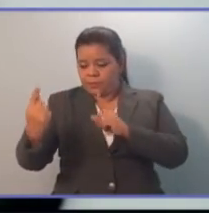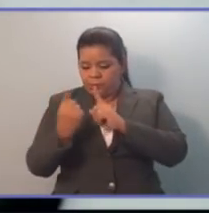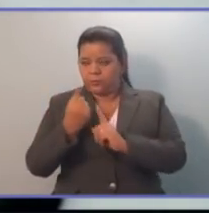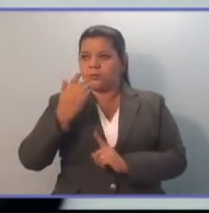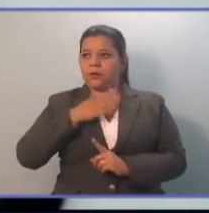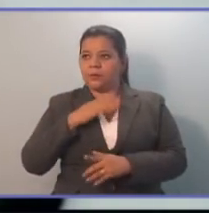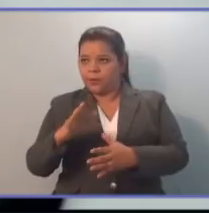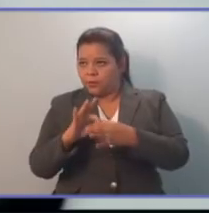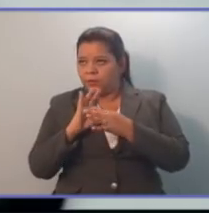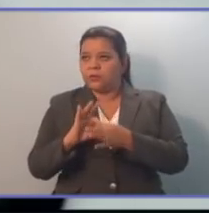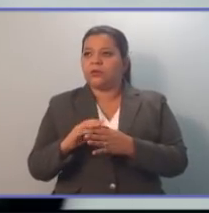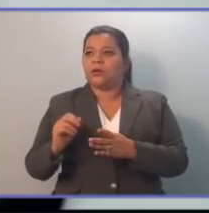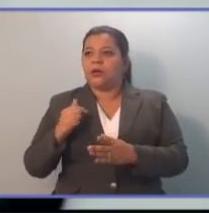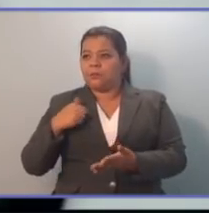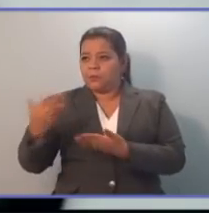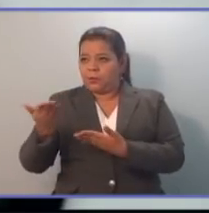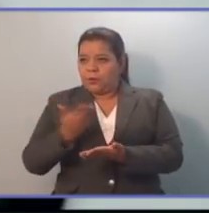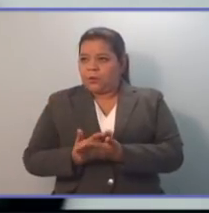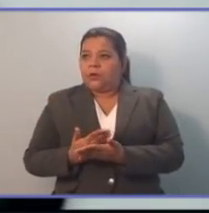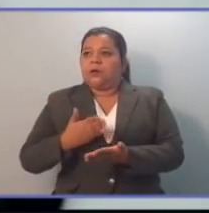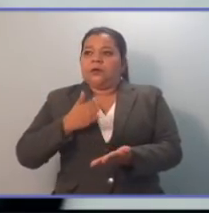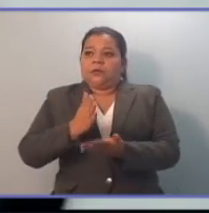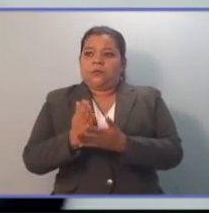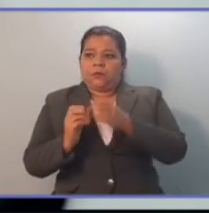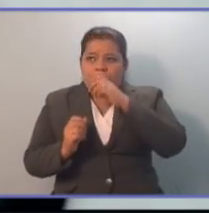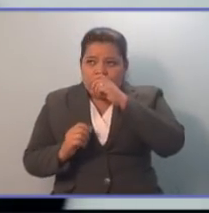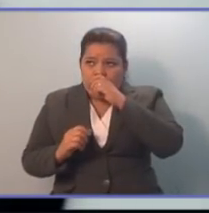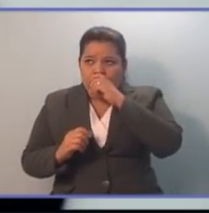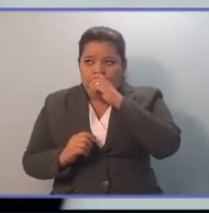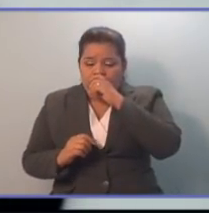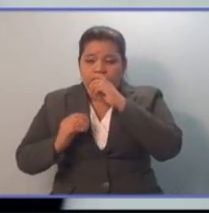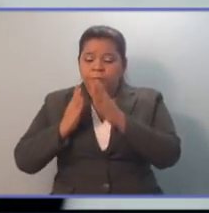proponen irme a la Corte Suprema ya como